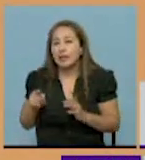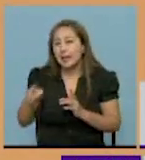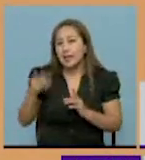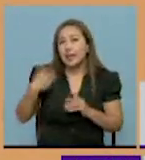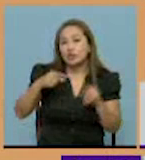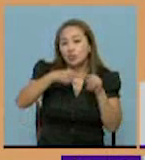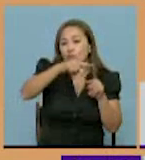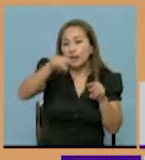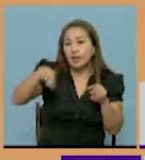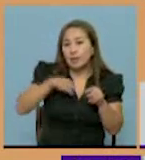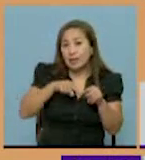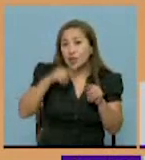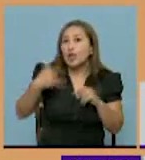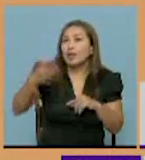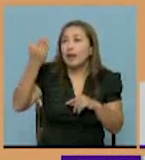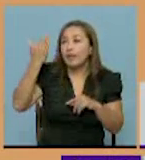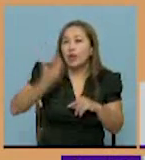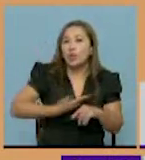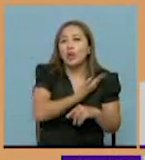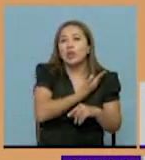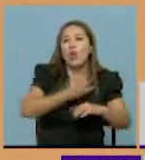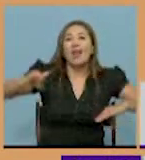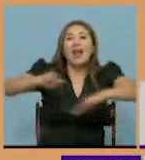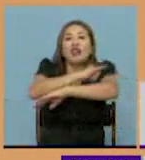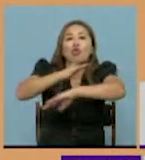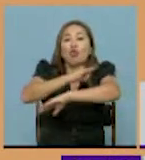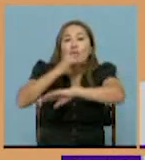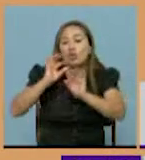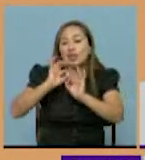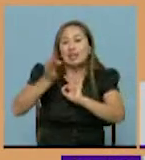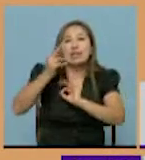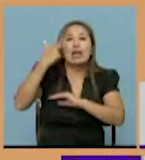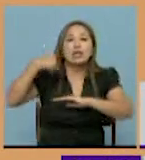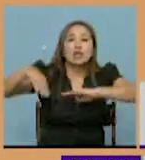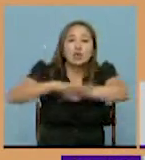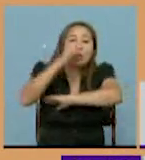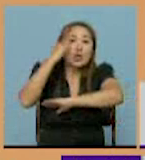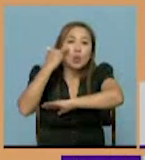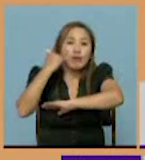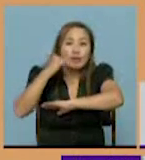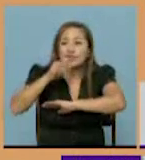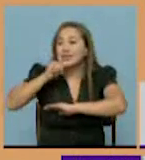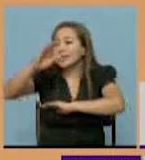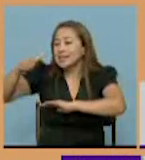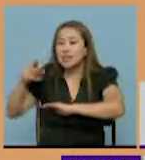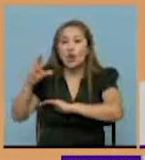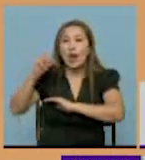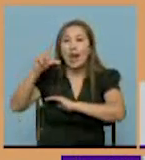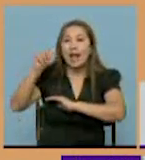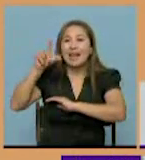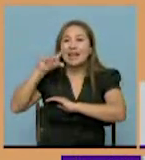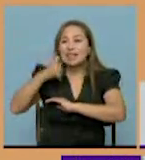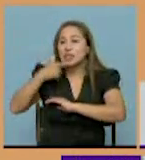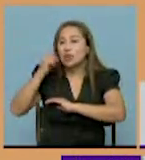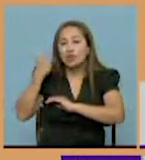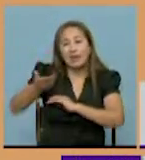de una fracción que era del Estado Provincial, en Alto Comedero, está cerca de la Ruta 9, próxima al río Los Alisos, que es continuación de lo